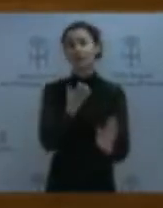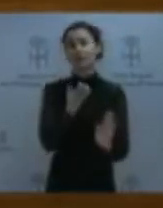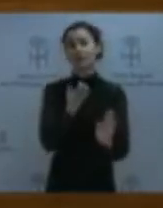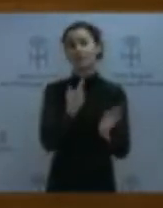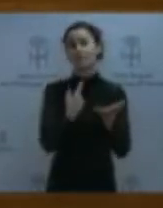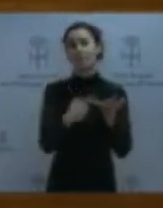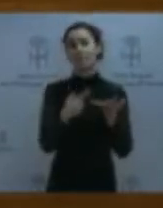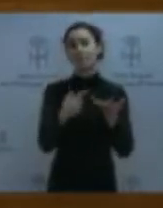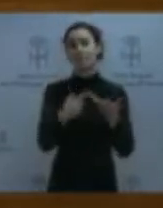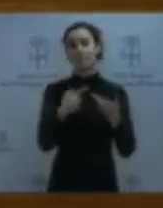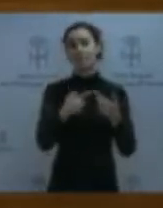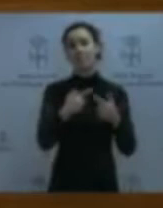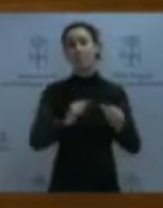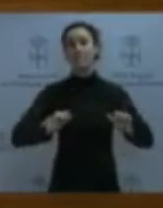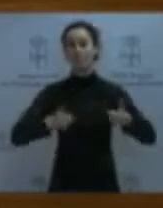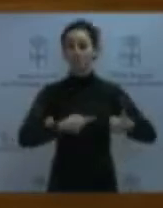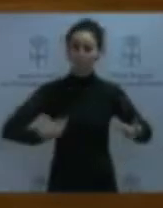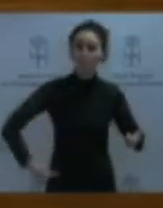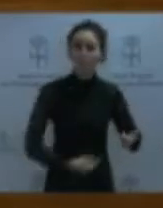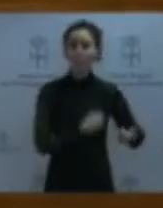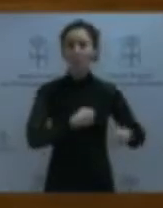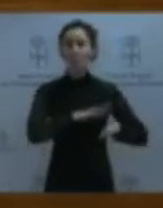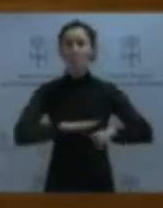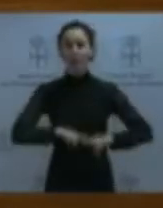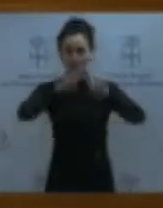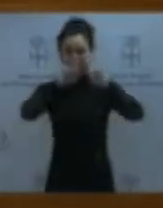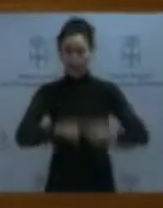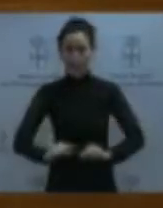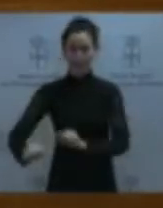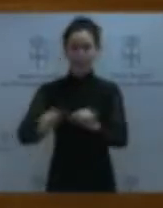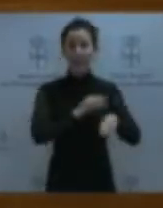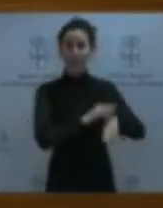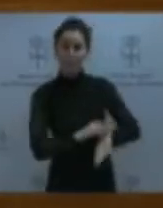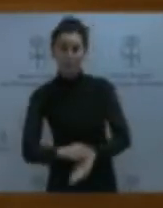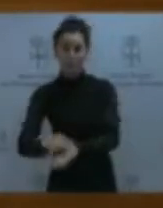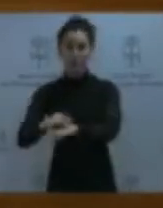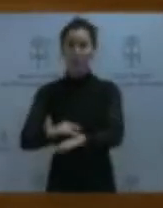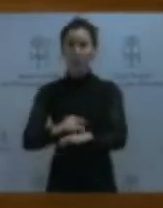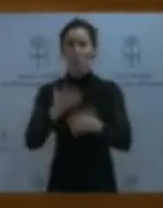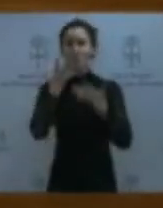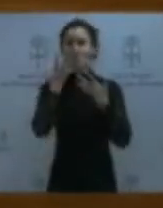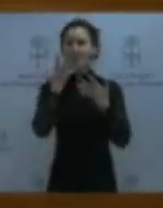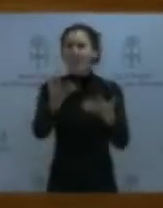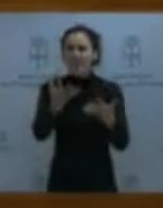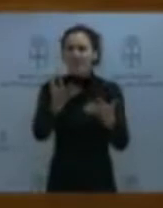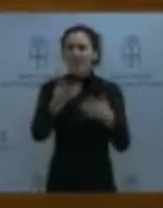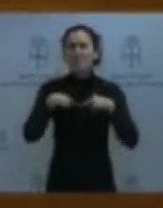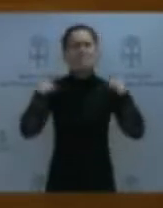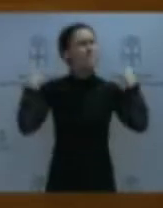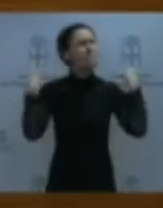nosotros partimos en el análisis, en este debate de orientación. Hemos perdido 10 años, una